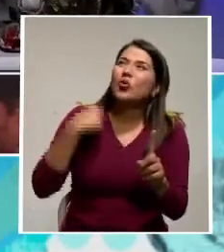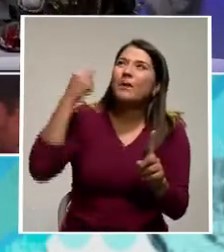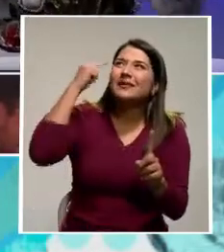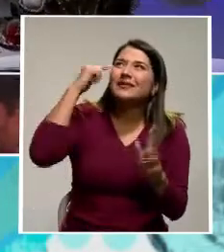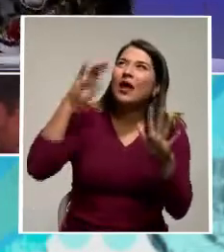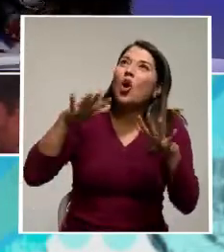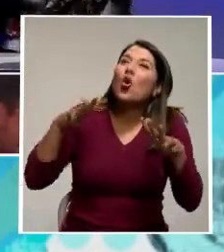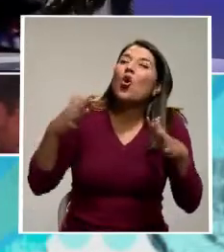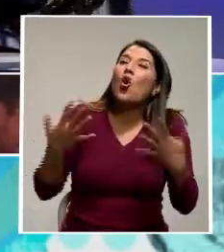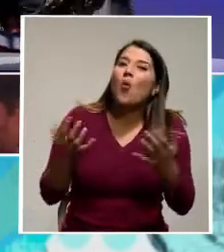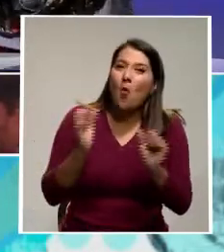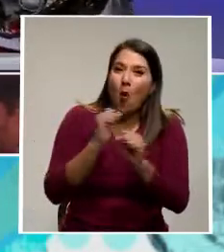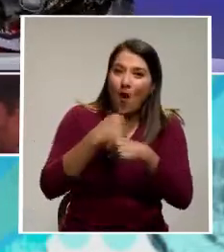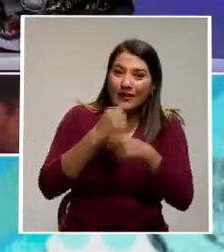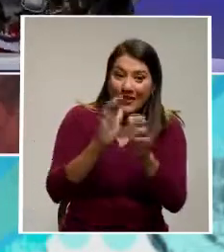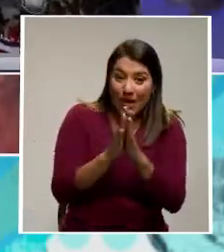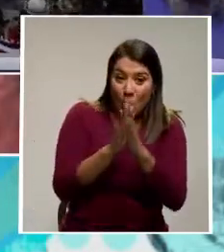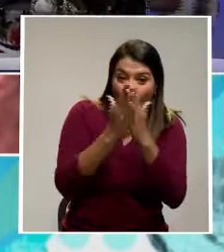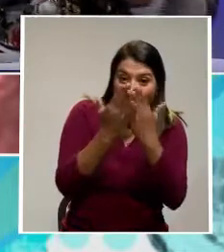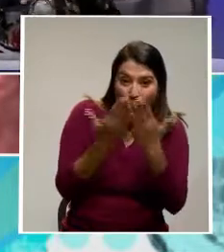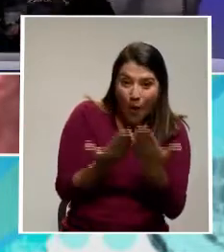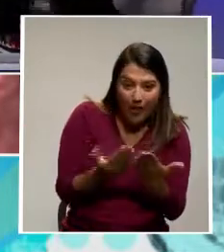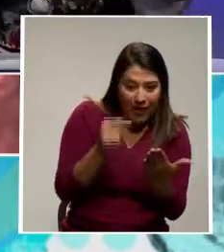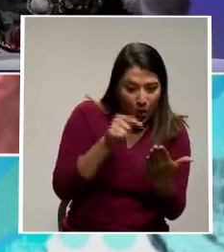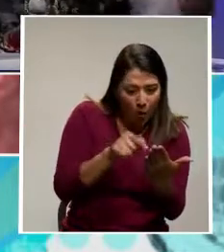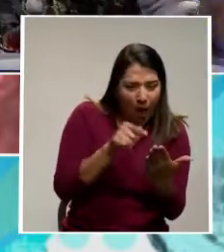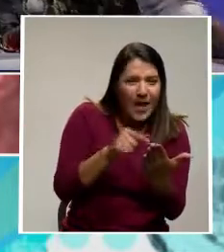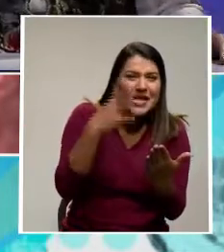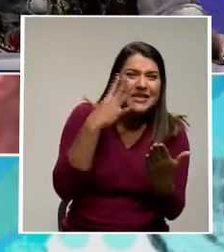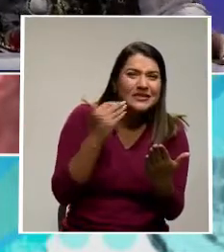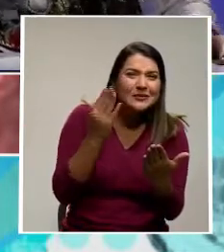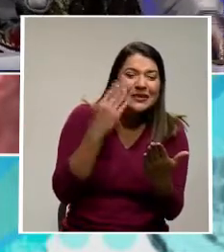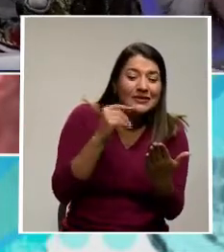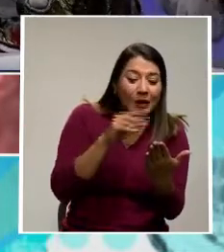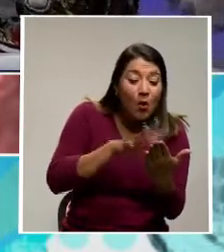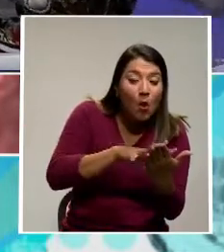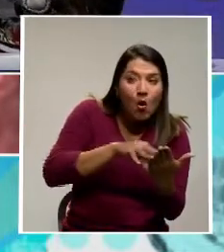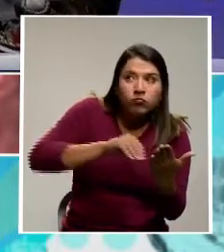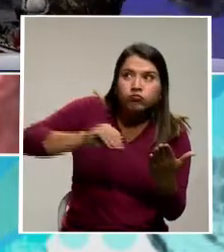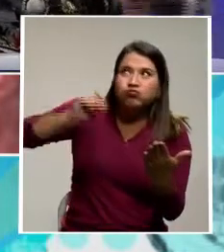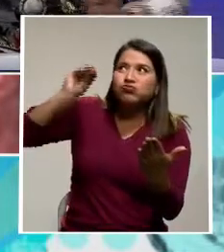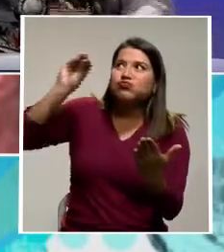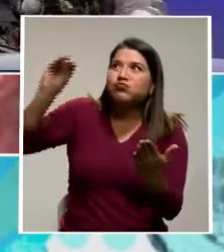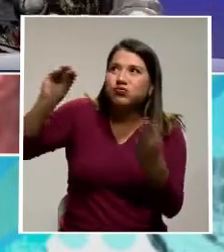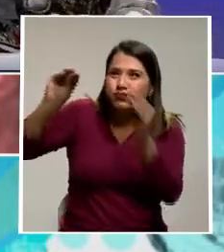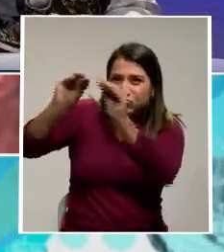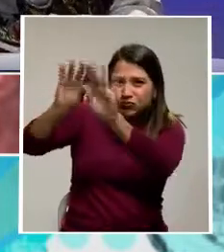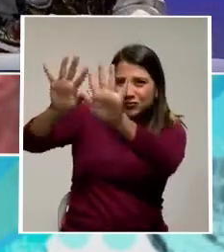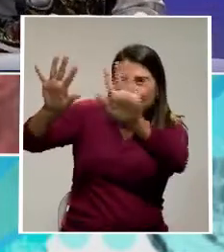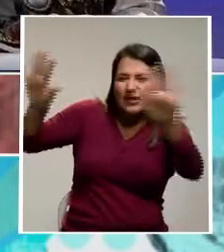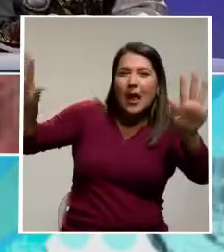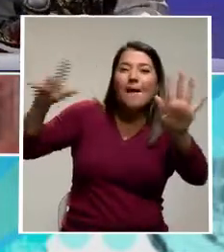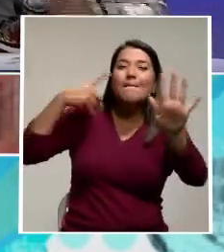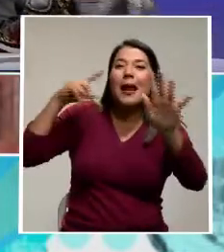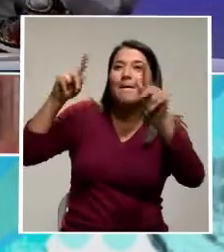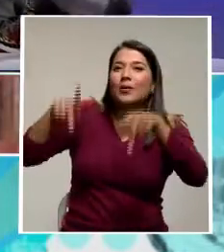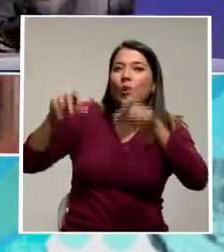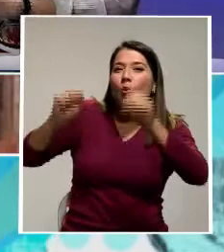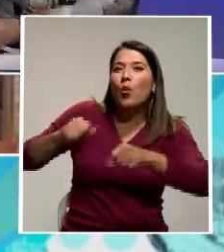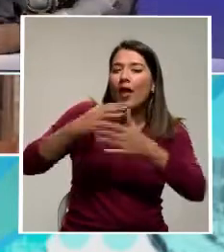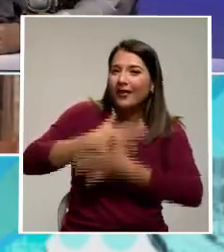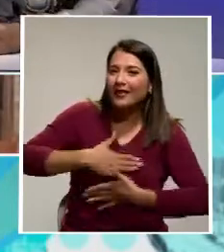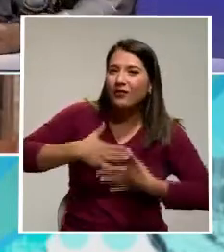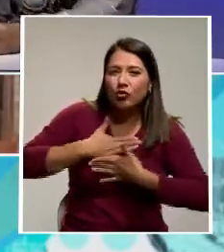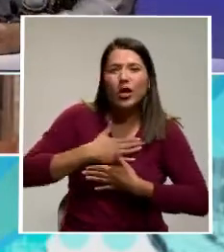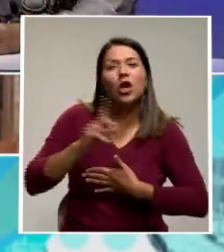cuadernos se conviertan en una experiencia en el espacio para que la gente los disfrute? No simplemente solo los